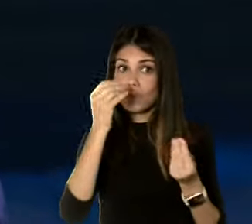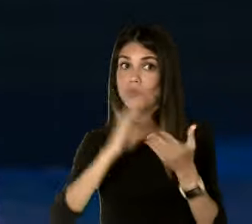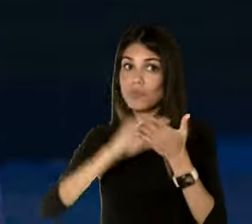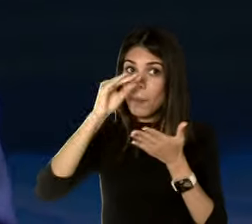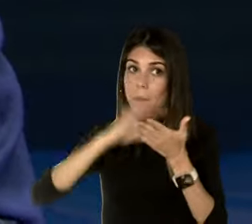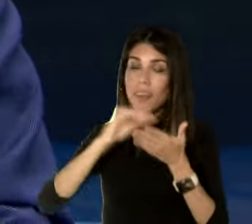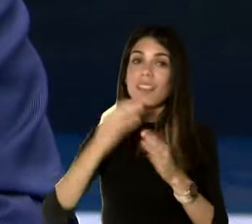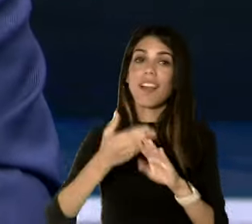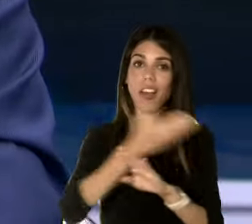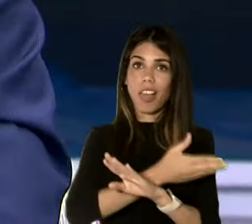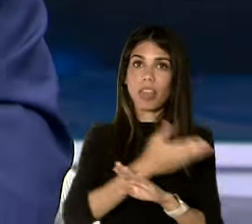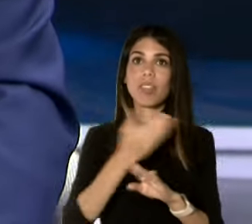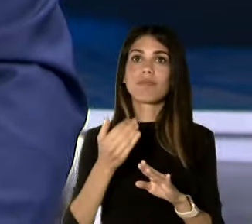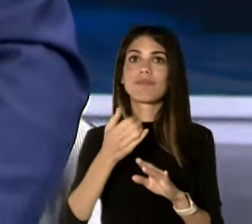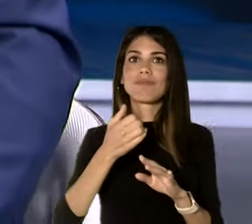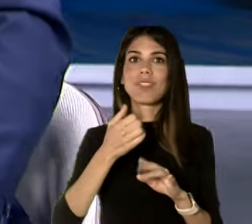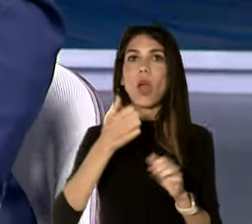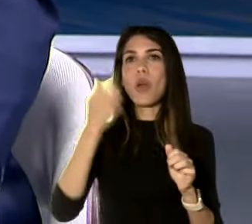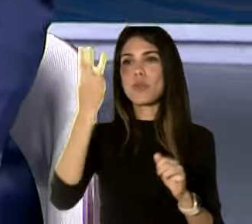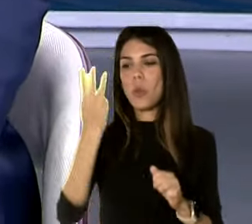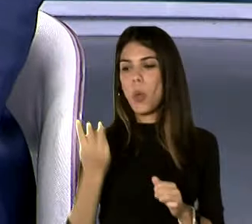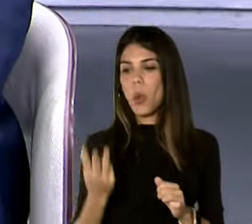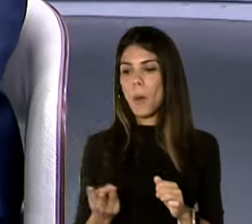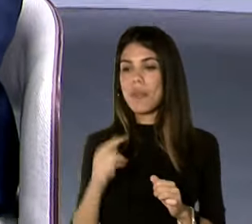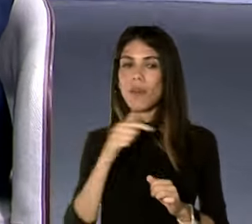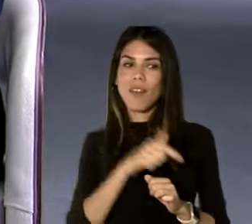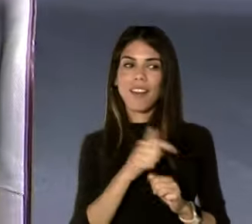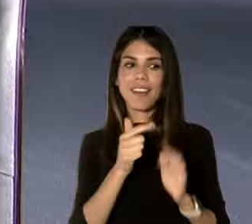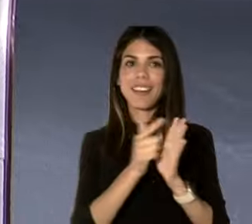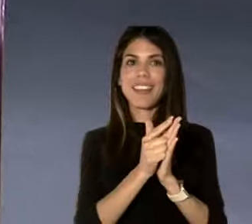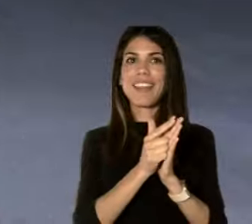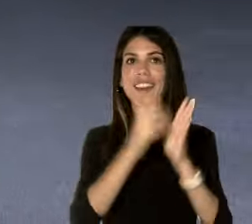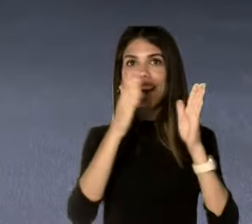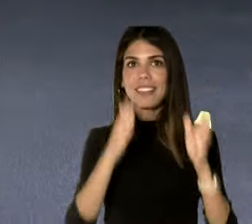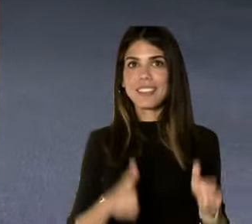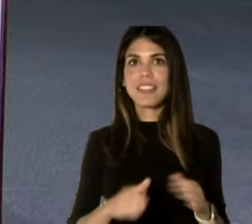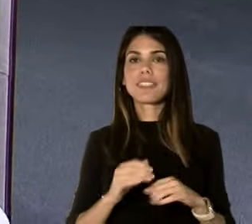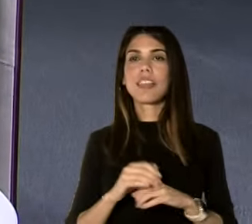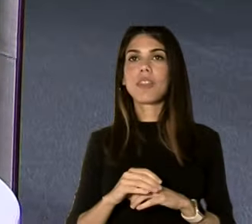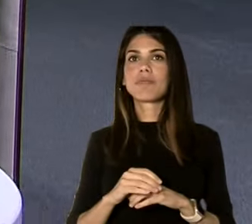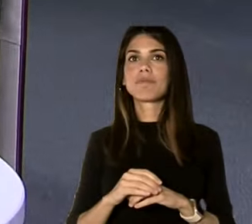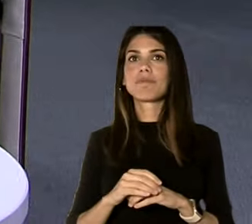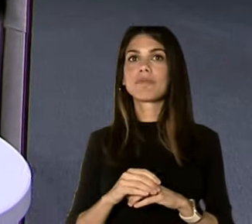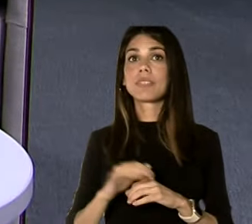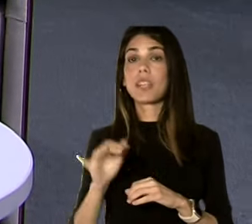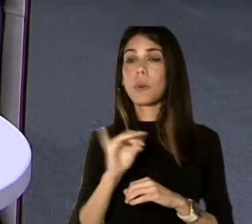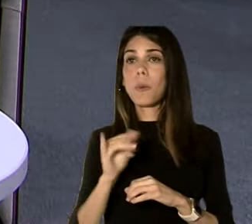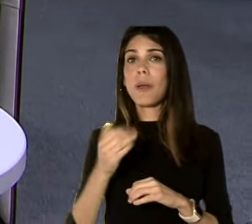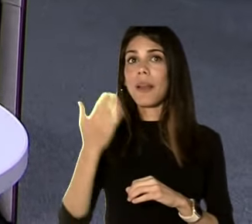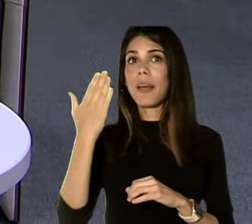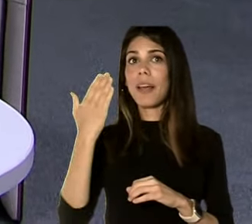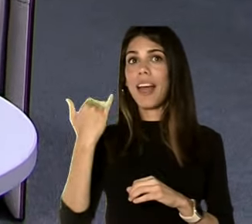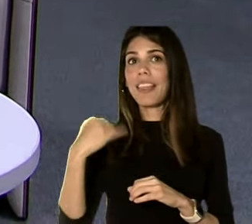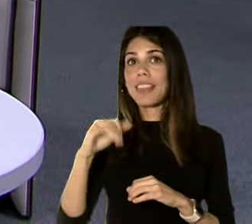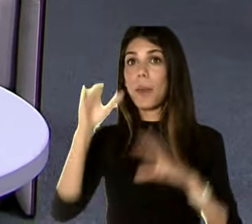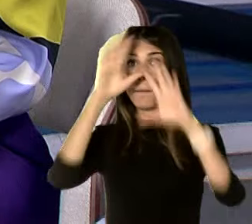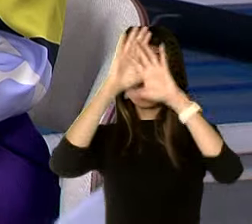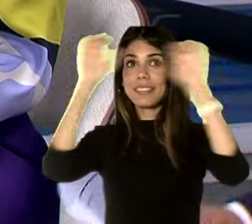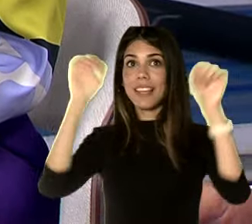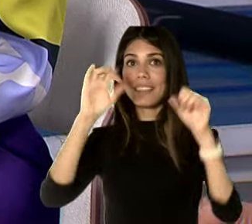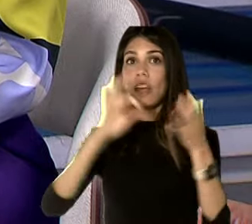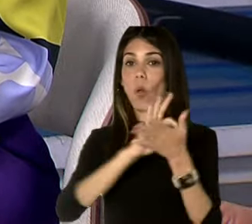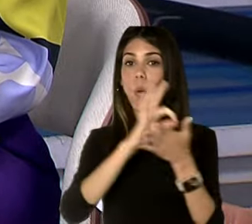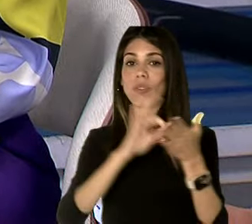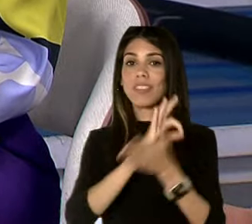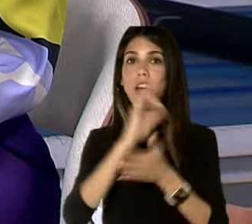cada miércoles con la presencia de la licenciada laicha seguinot Méndez y el pasado presidente de la asociación de contadores públicos autorizados y